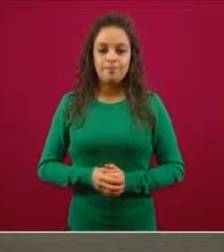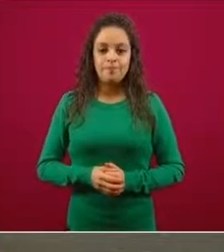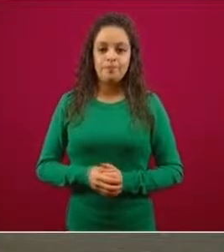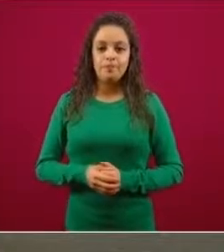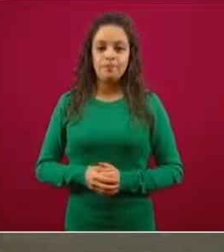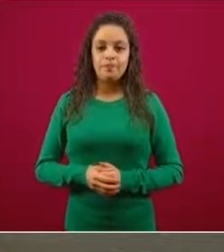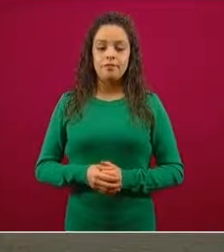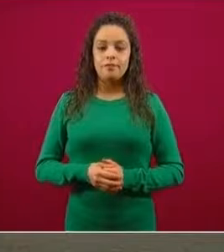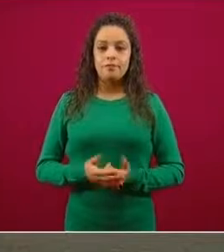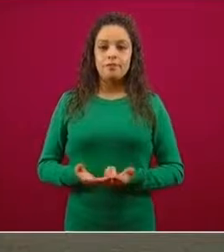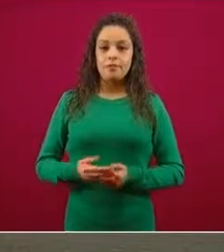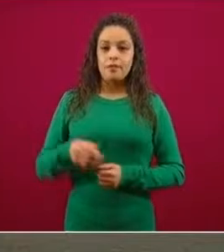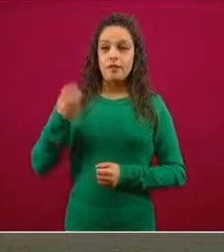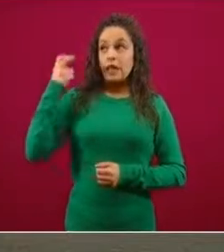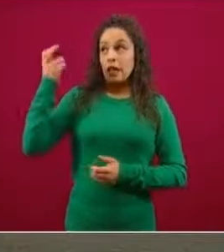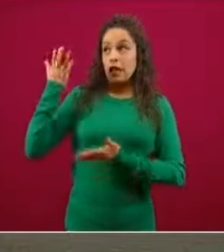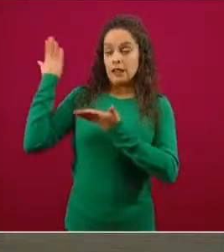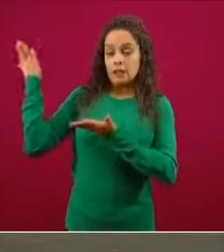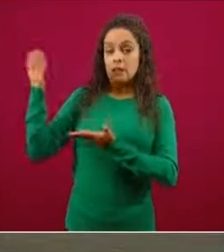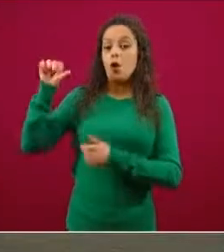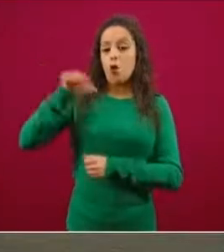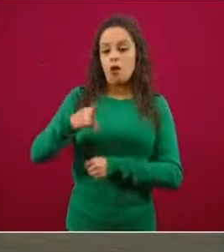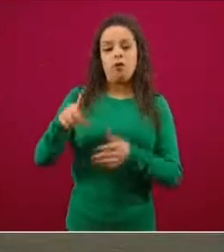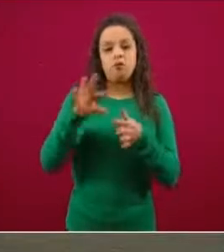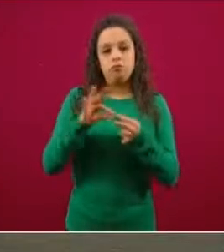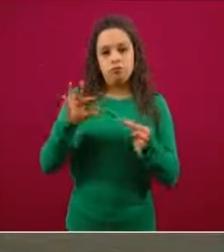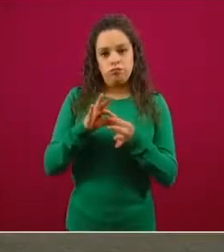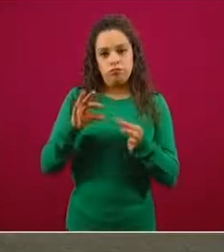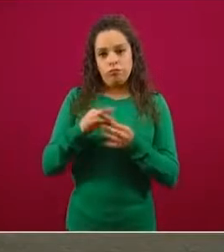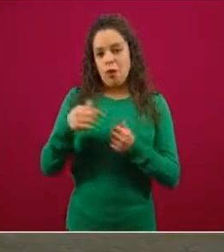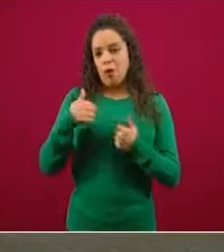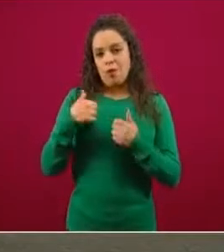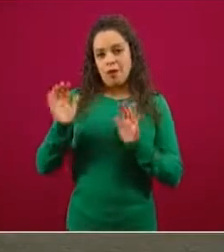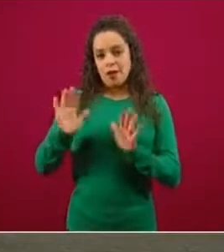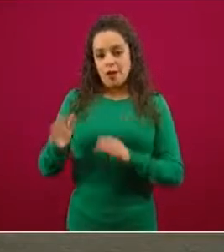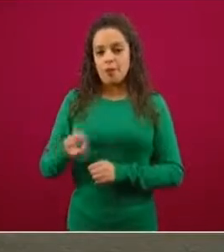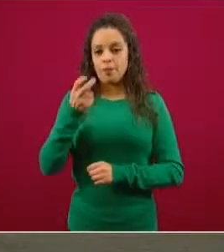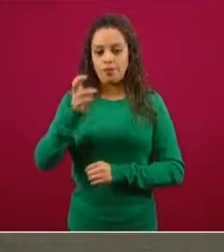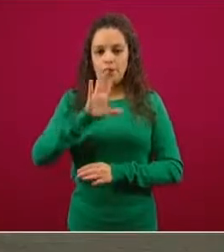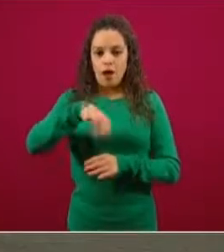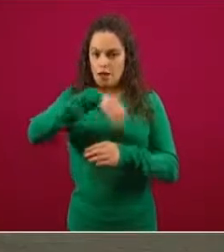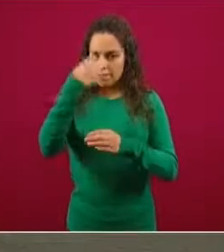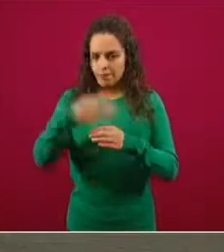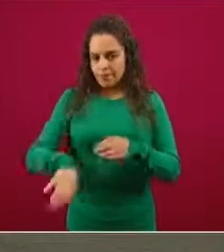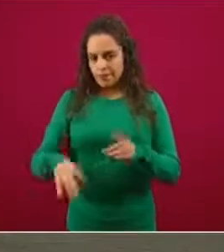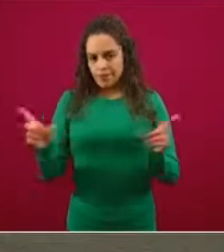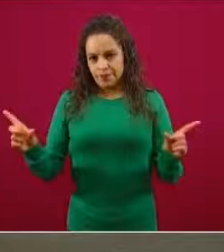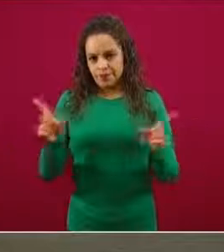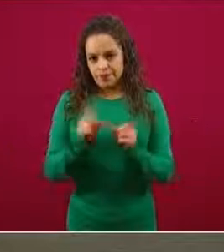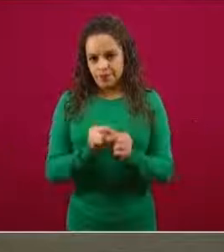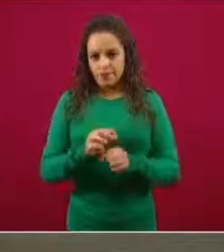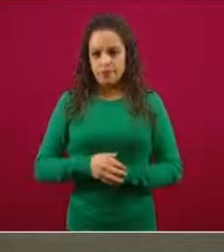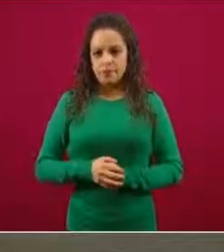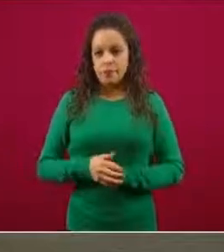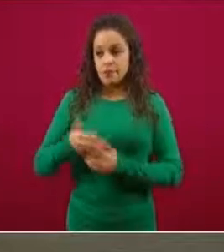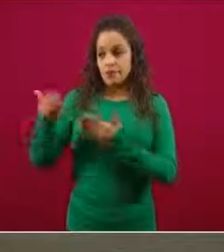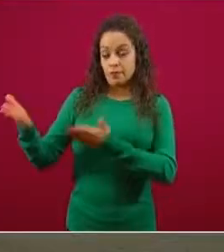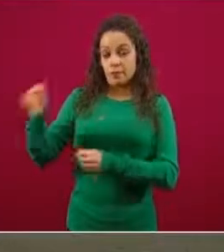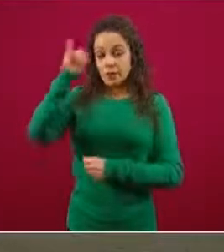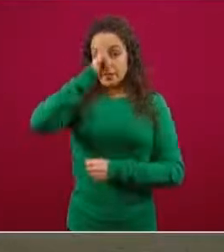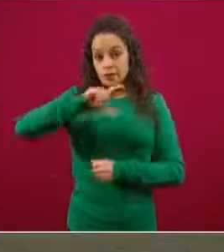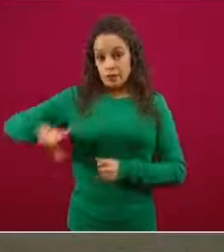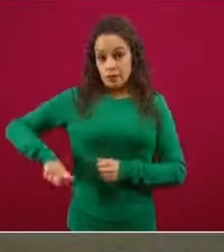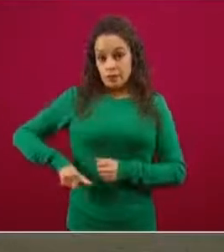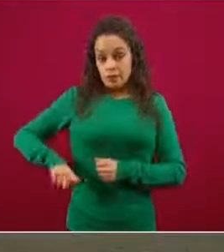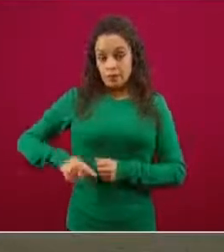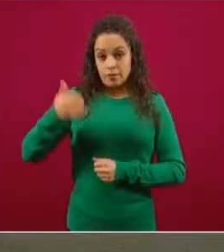detengo porque esto es lo que se va a explicar hoy y es precisamente, si quiere ya terminamos con esta, es lo que ahorita la jefa de gobierno y el maestro